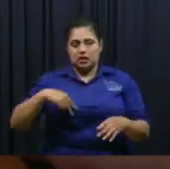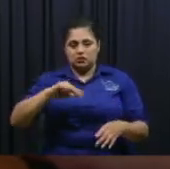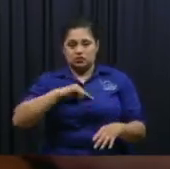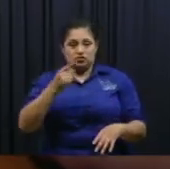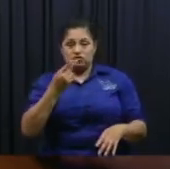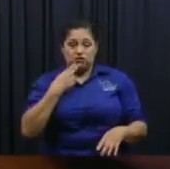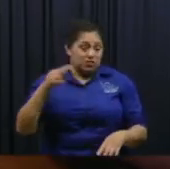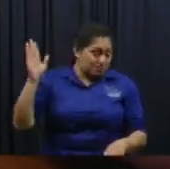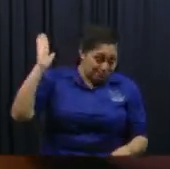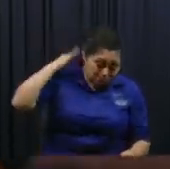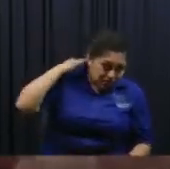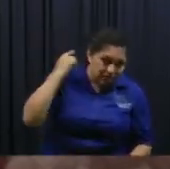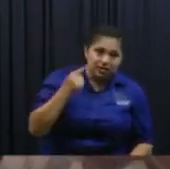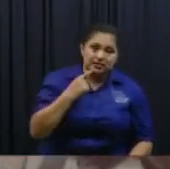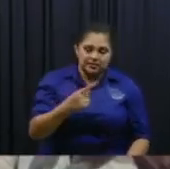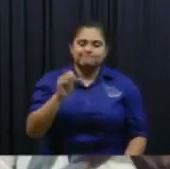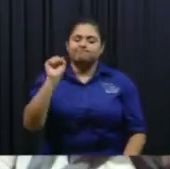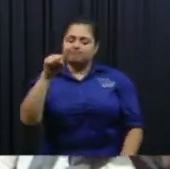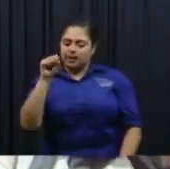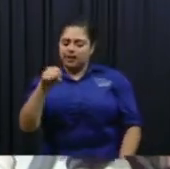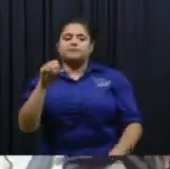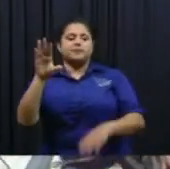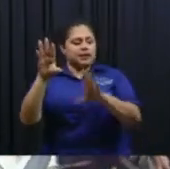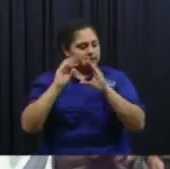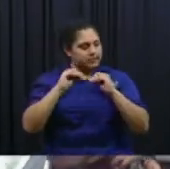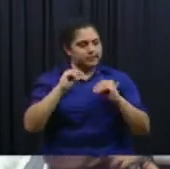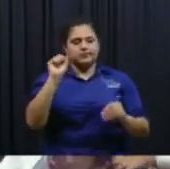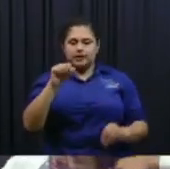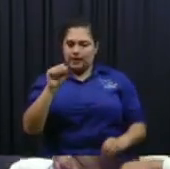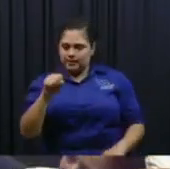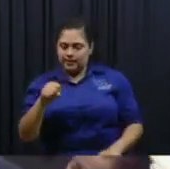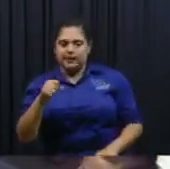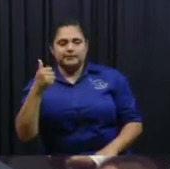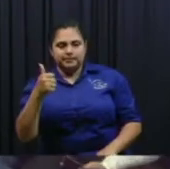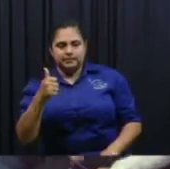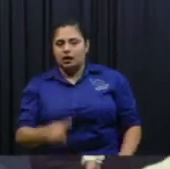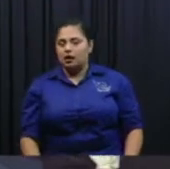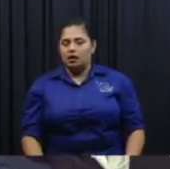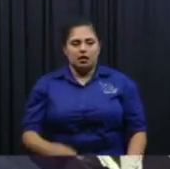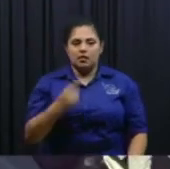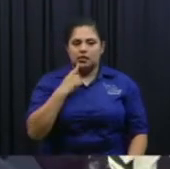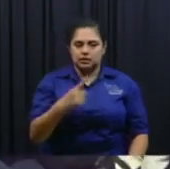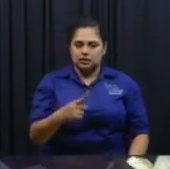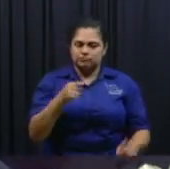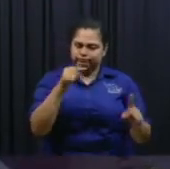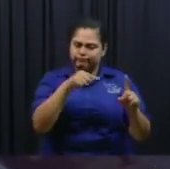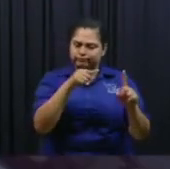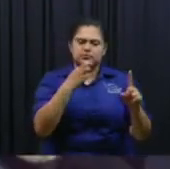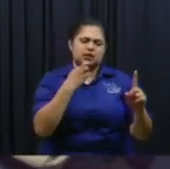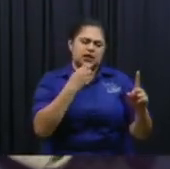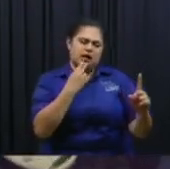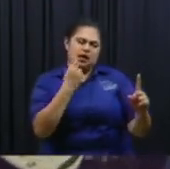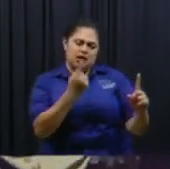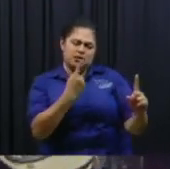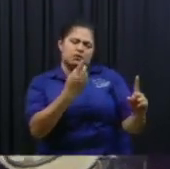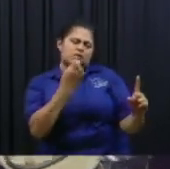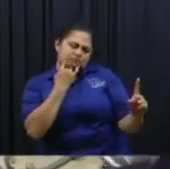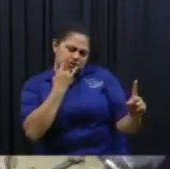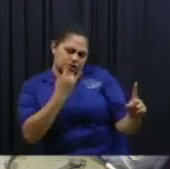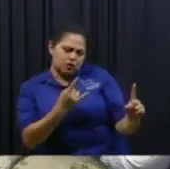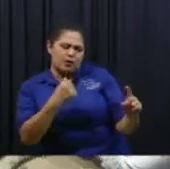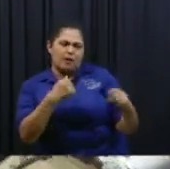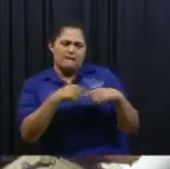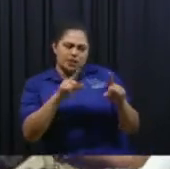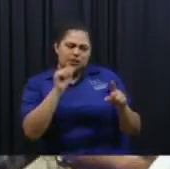Sí ajá sí sino que le dijéramos hermano perdone pero si